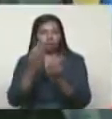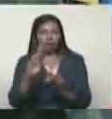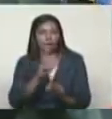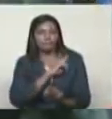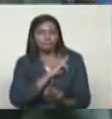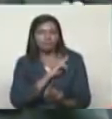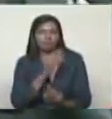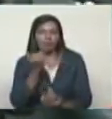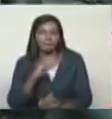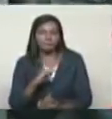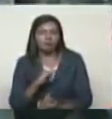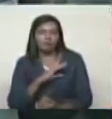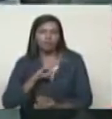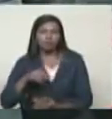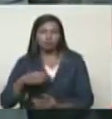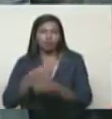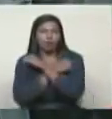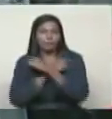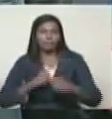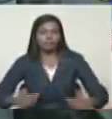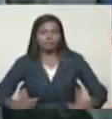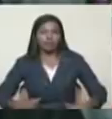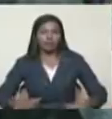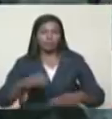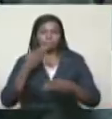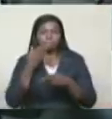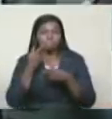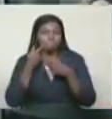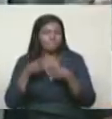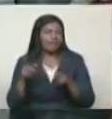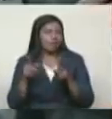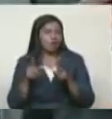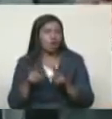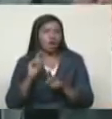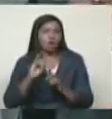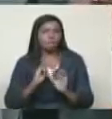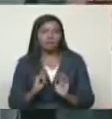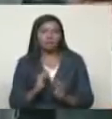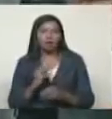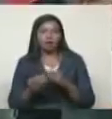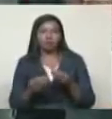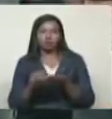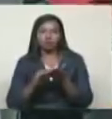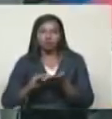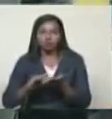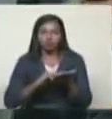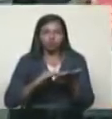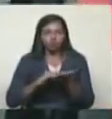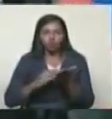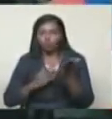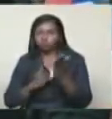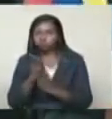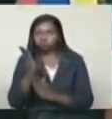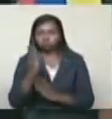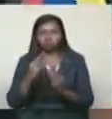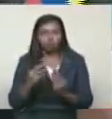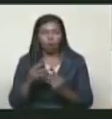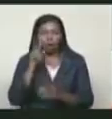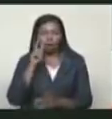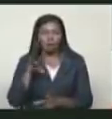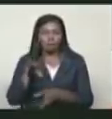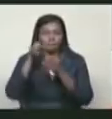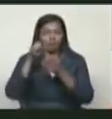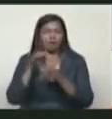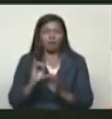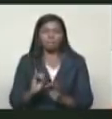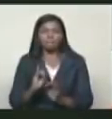representantes del cuerpo castrense y, sin embargo, estos han ratificado la lealtad y el reconocimiento